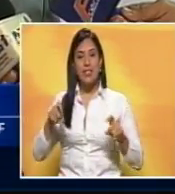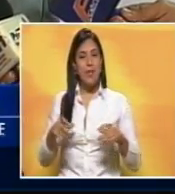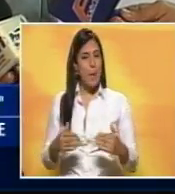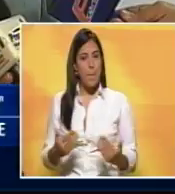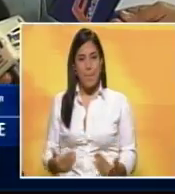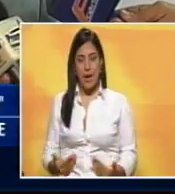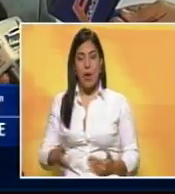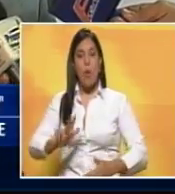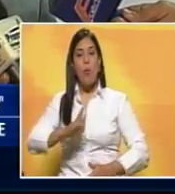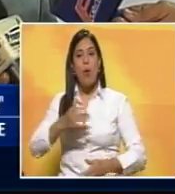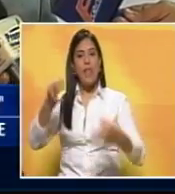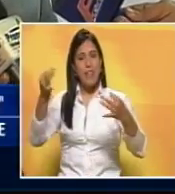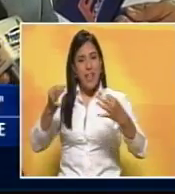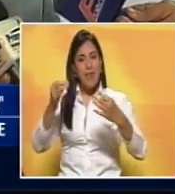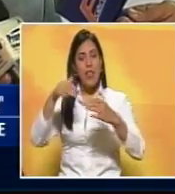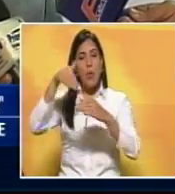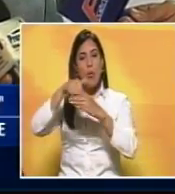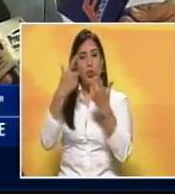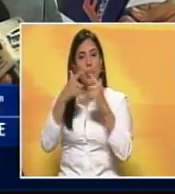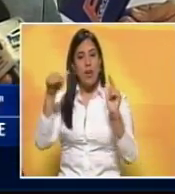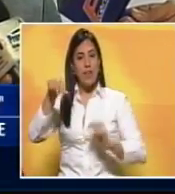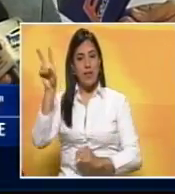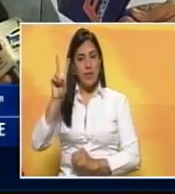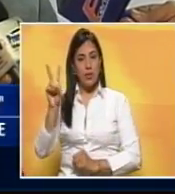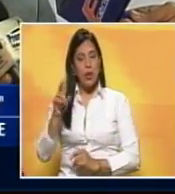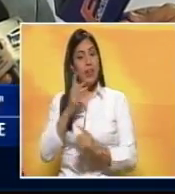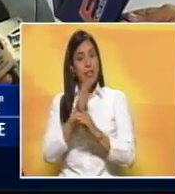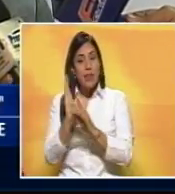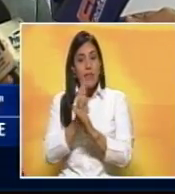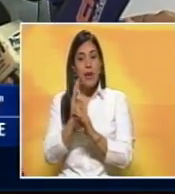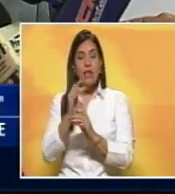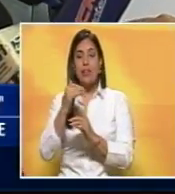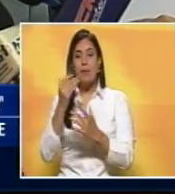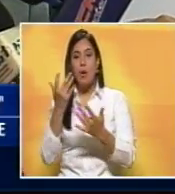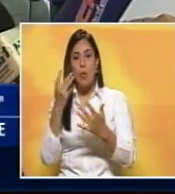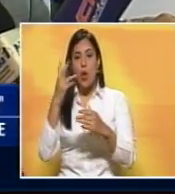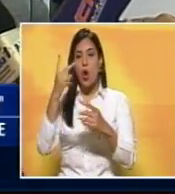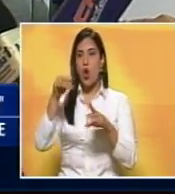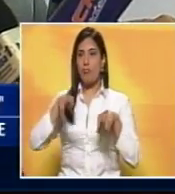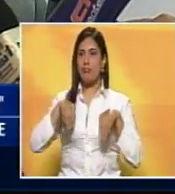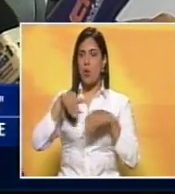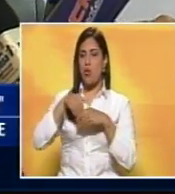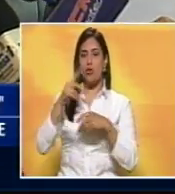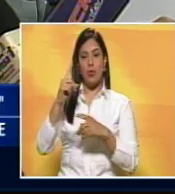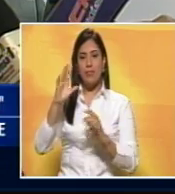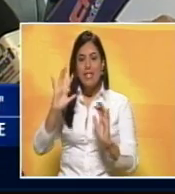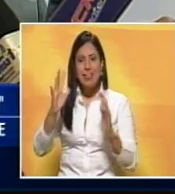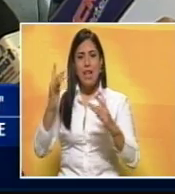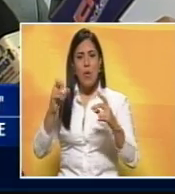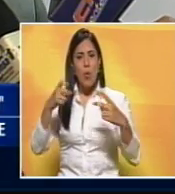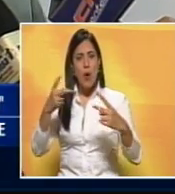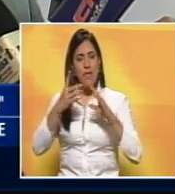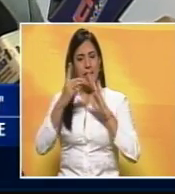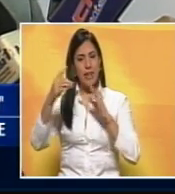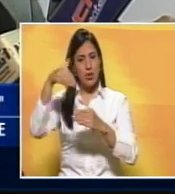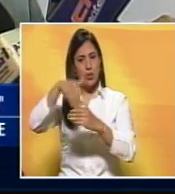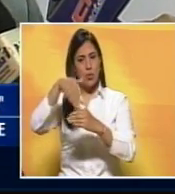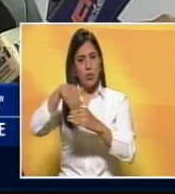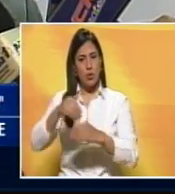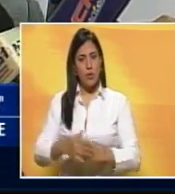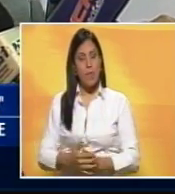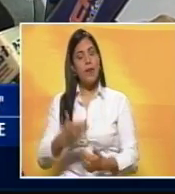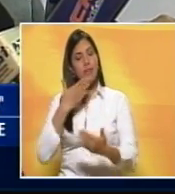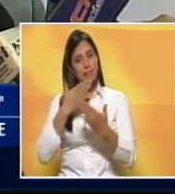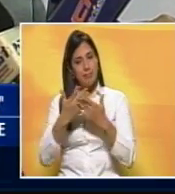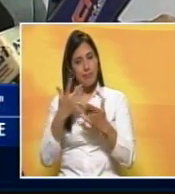necesarias para poder tener realmente elecciones libres en Venezuela, que es distinto a recuperar, a no votar. es recuperar precisamente el derecho al voto.